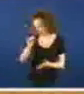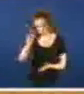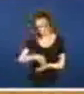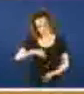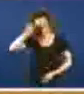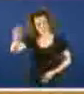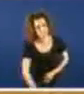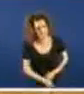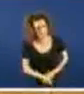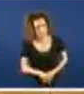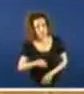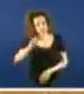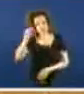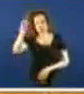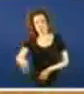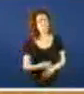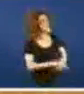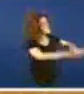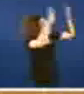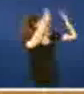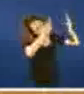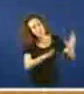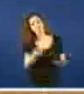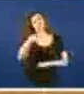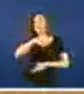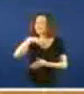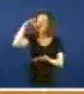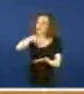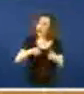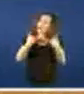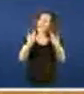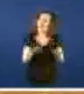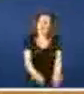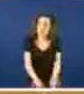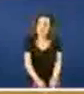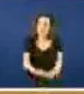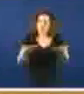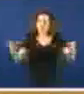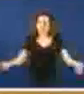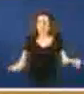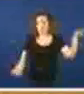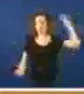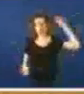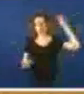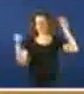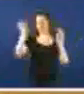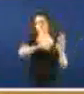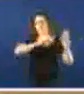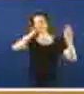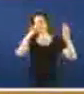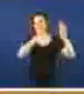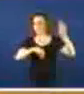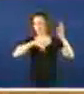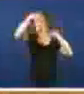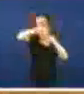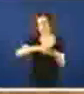vostede na tesitura de ter que chamarlle orden por terceira vez. Foi que lle dese señor Feijó este sobre, señor, como